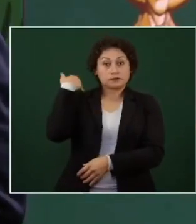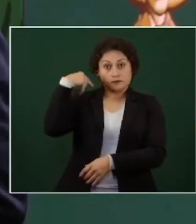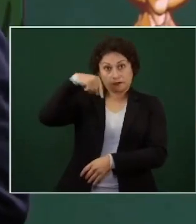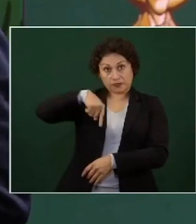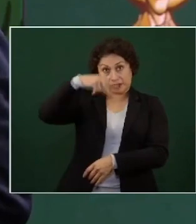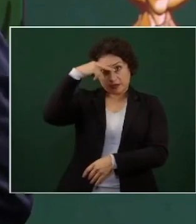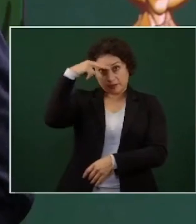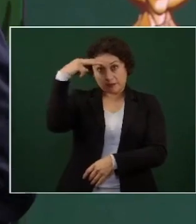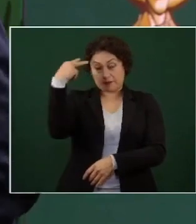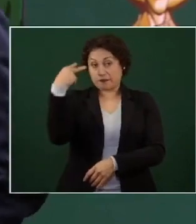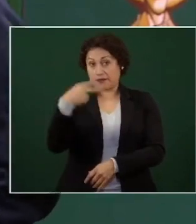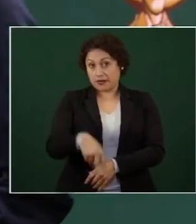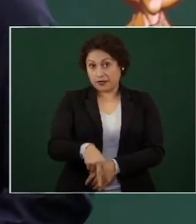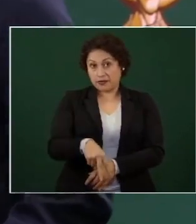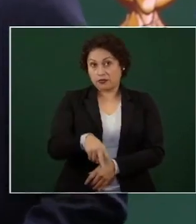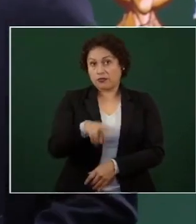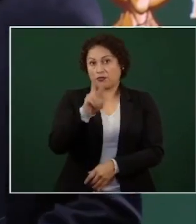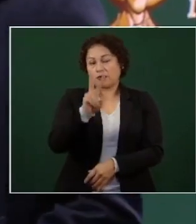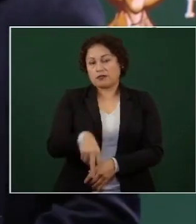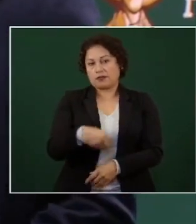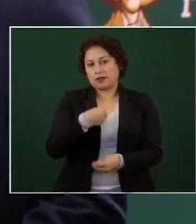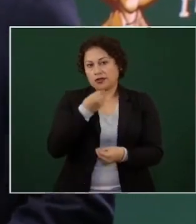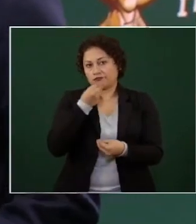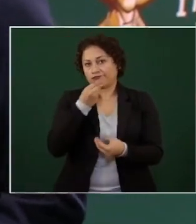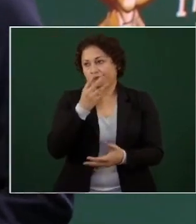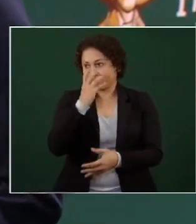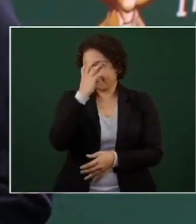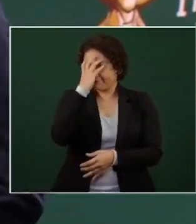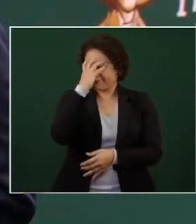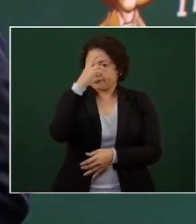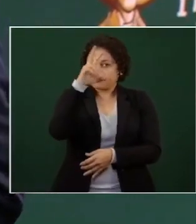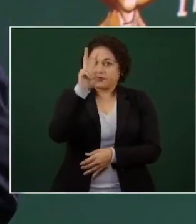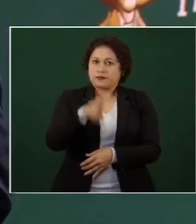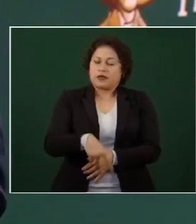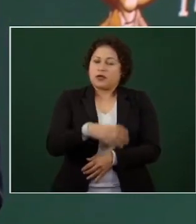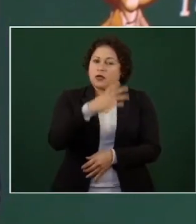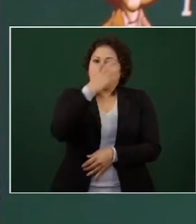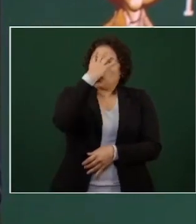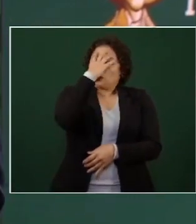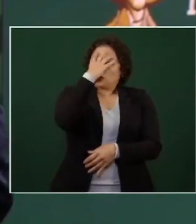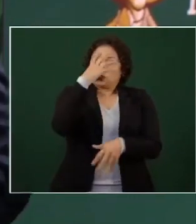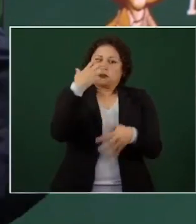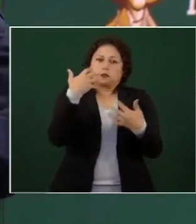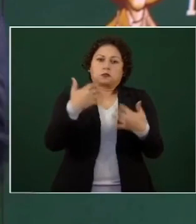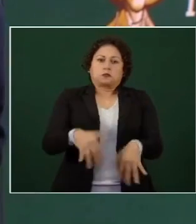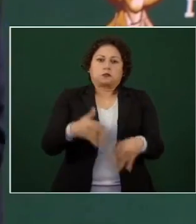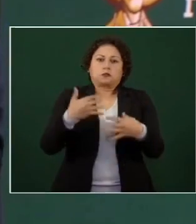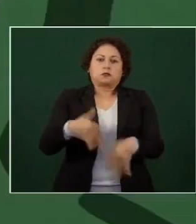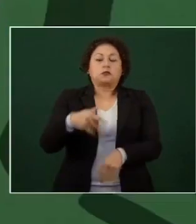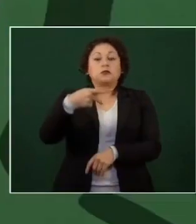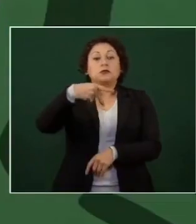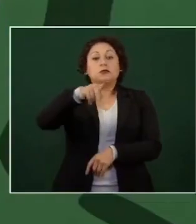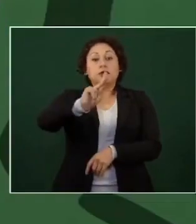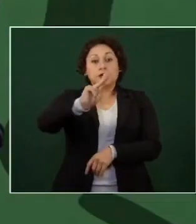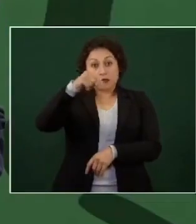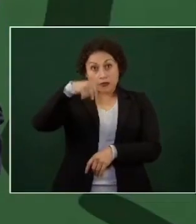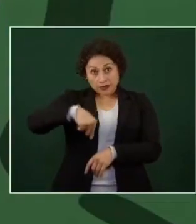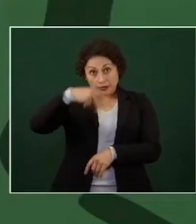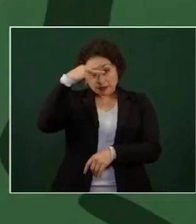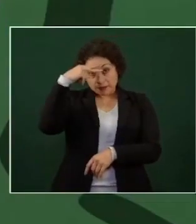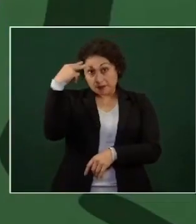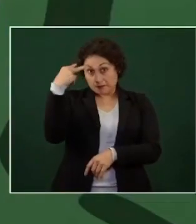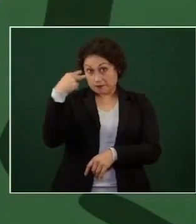es una vergüenza hasta decirlo, da pena, pero como